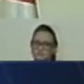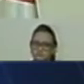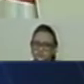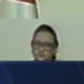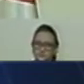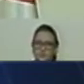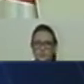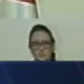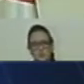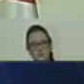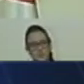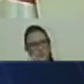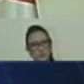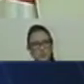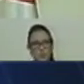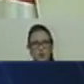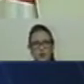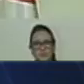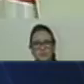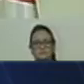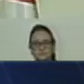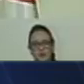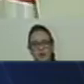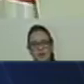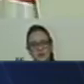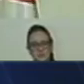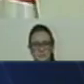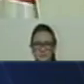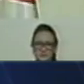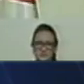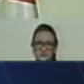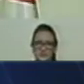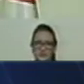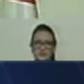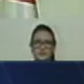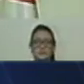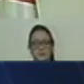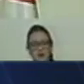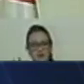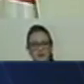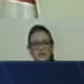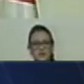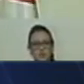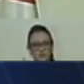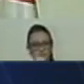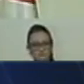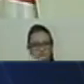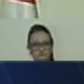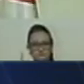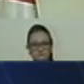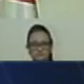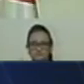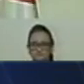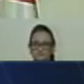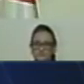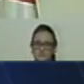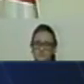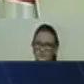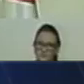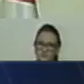tiene nuestro pueblo para ir a elegir al presidente de la República y para elegir todas las autoridades de manera